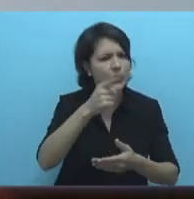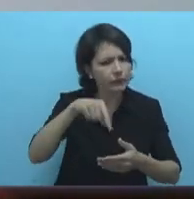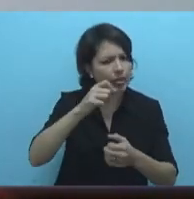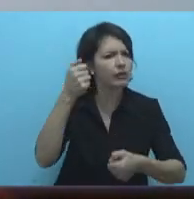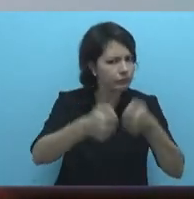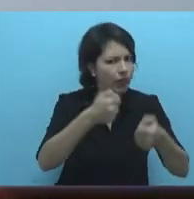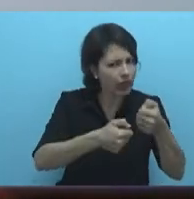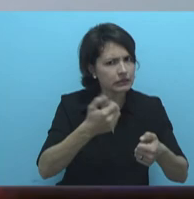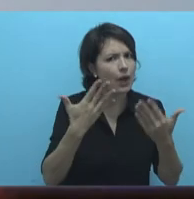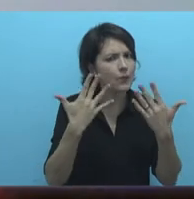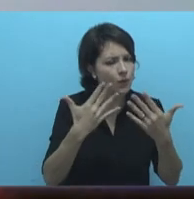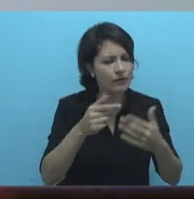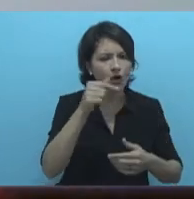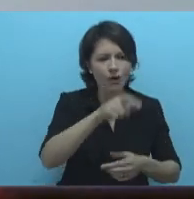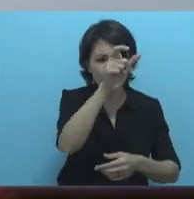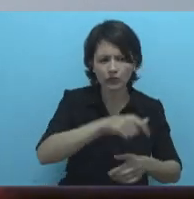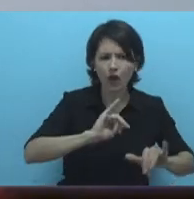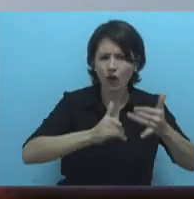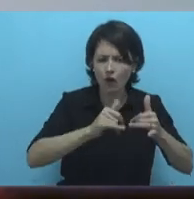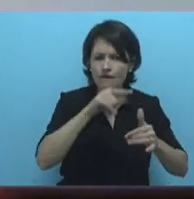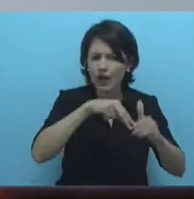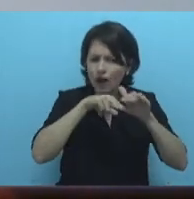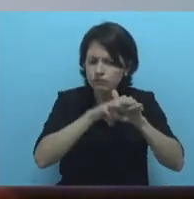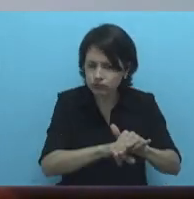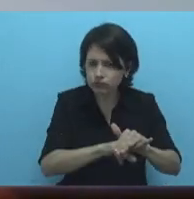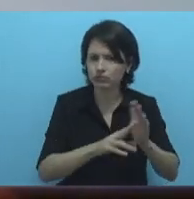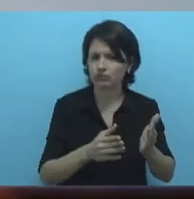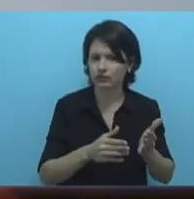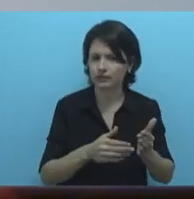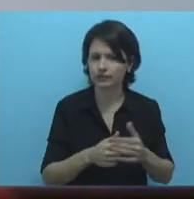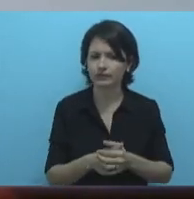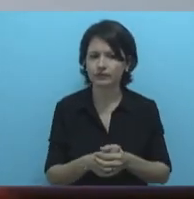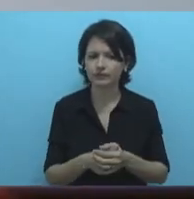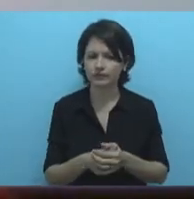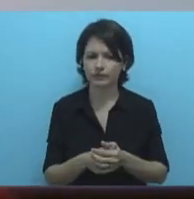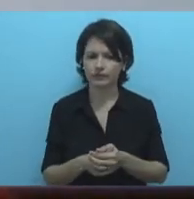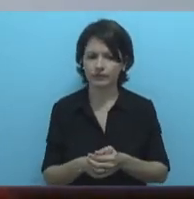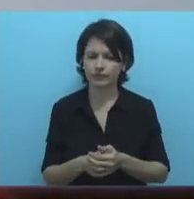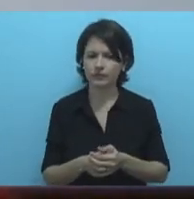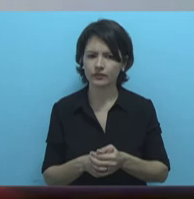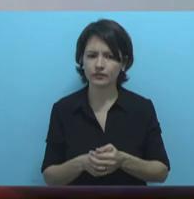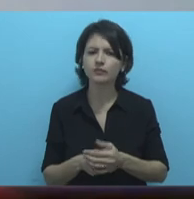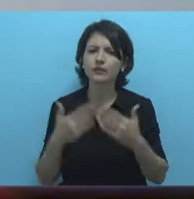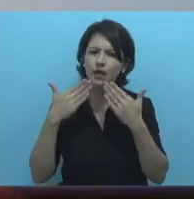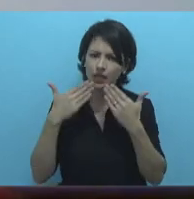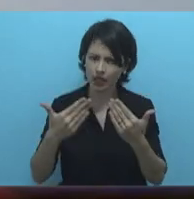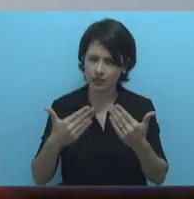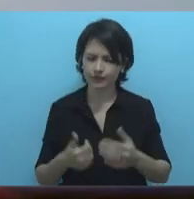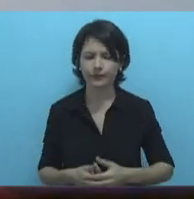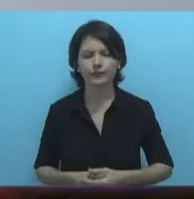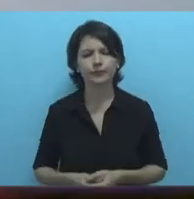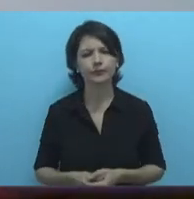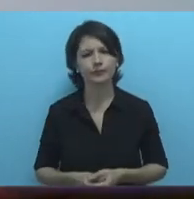transformaron hoy a facundo en víctima de un delito institucional y que estas prácticas sigan ocurriendo muchas gracias señor